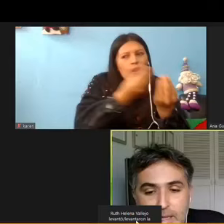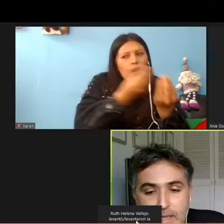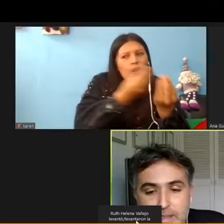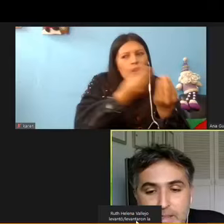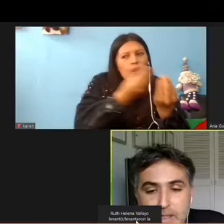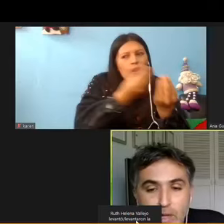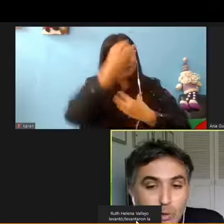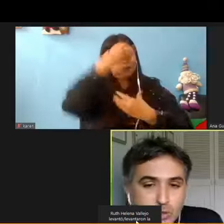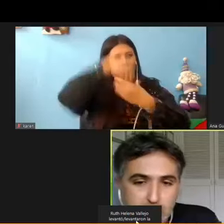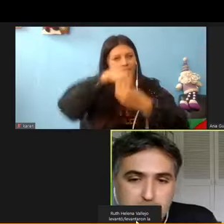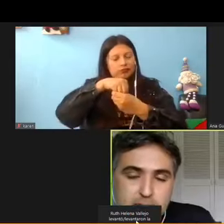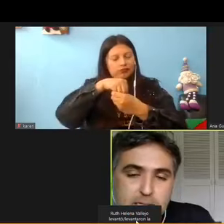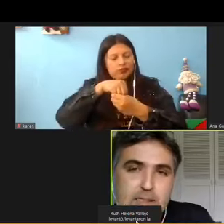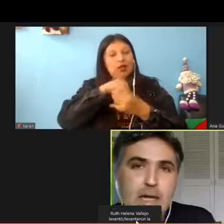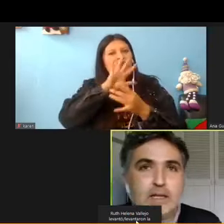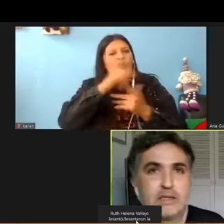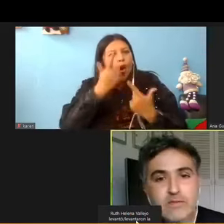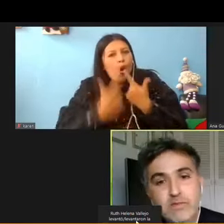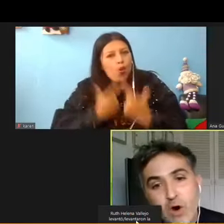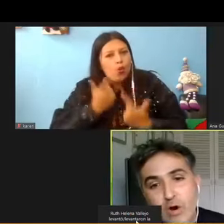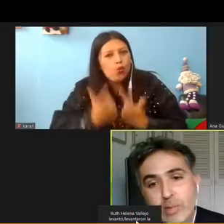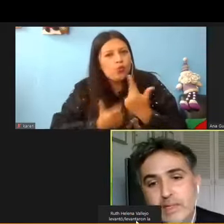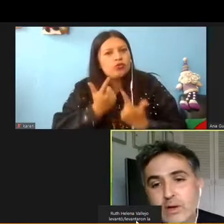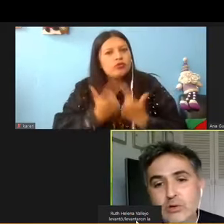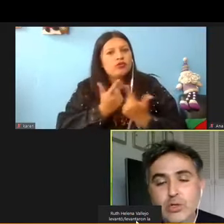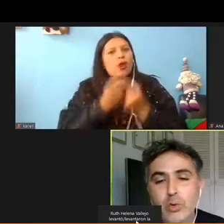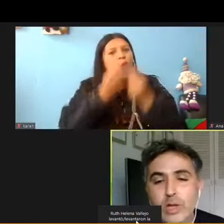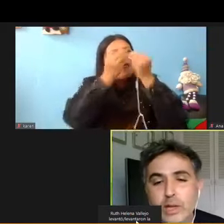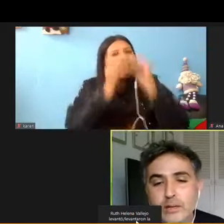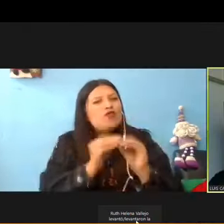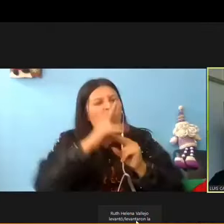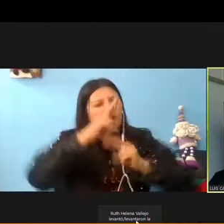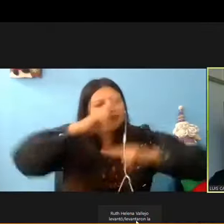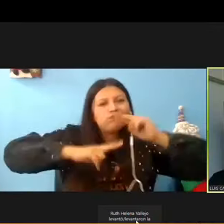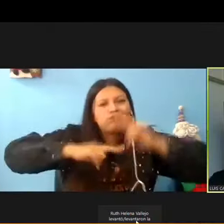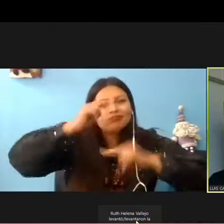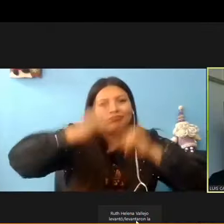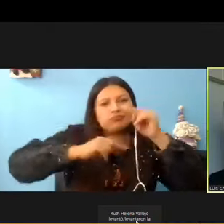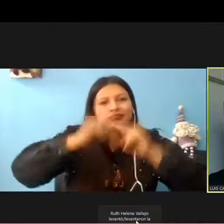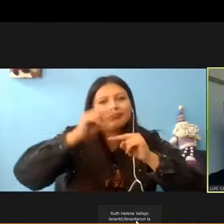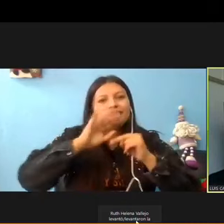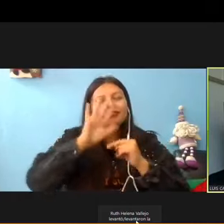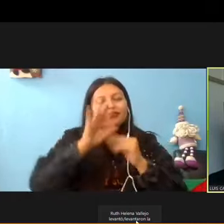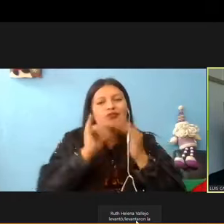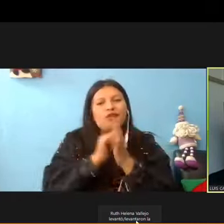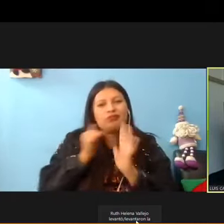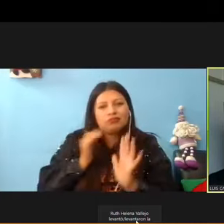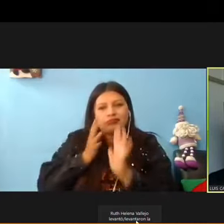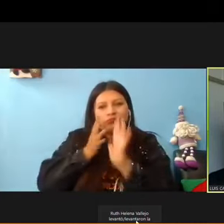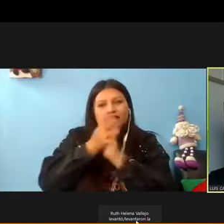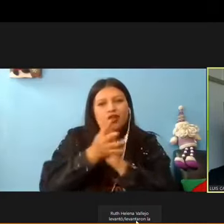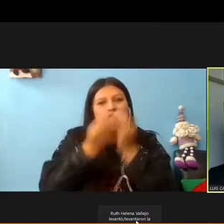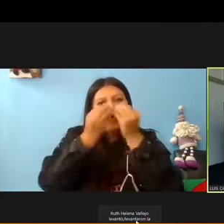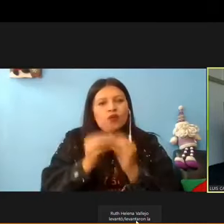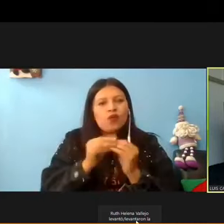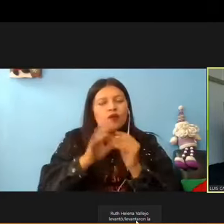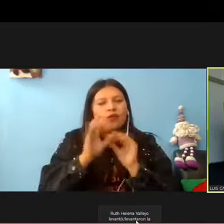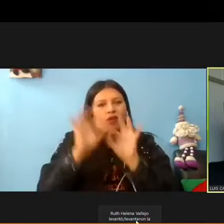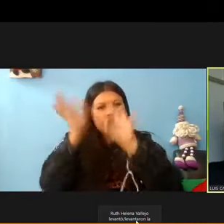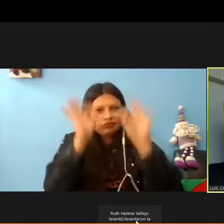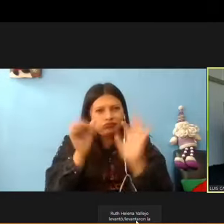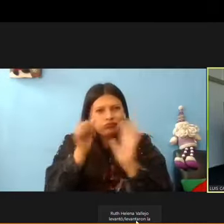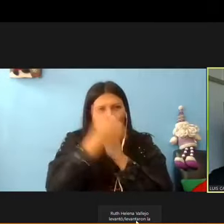en estas luchas, en estas formas de construir estos relatos, en estas formas de